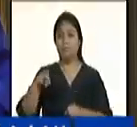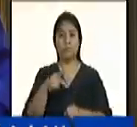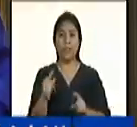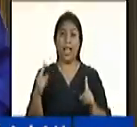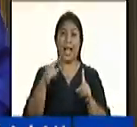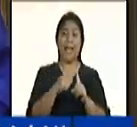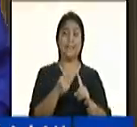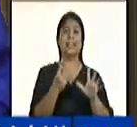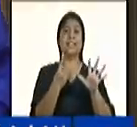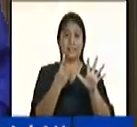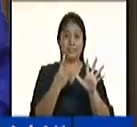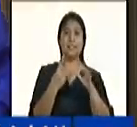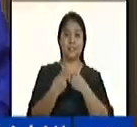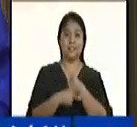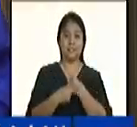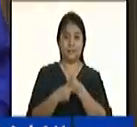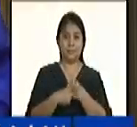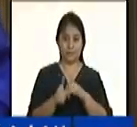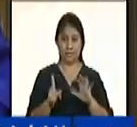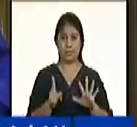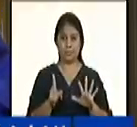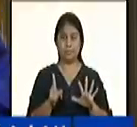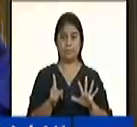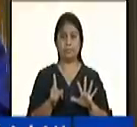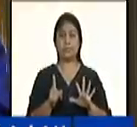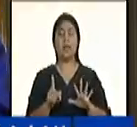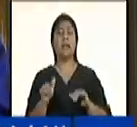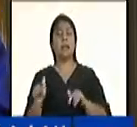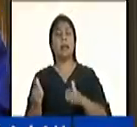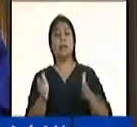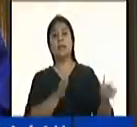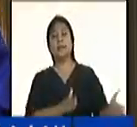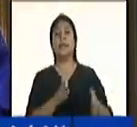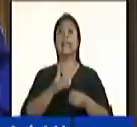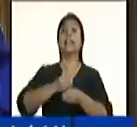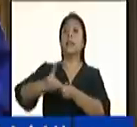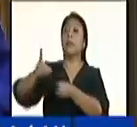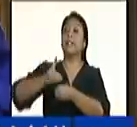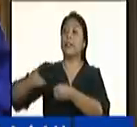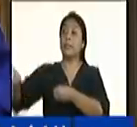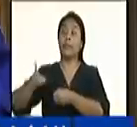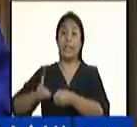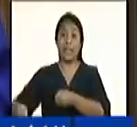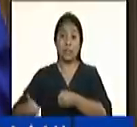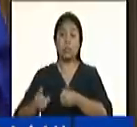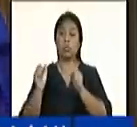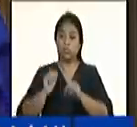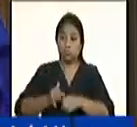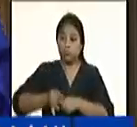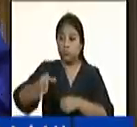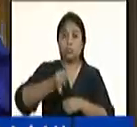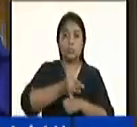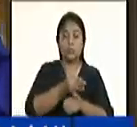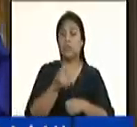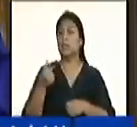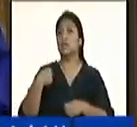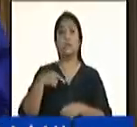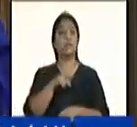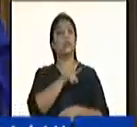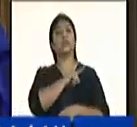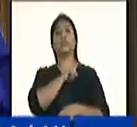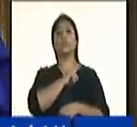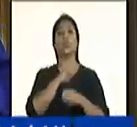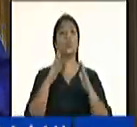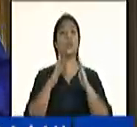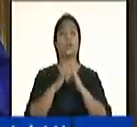tarde. La reforma a la locomoción interdepartamental, la locomoción solo en el domicilio,